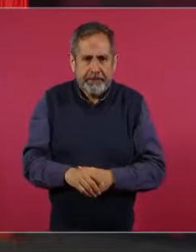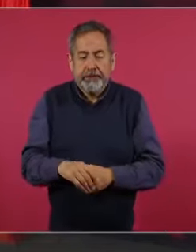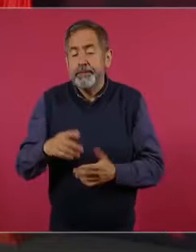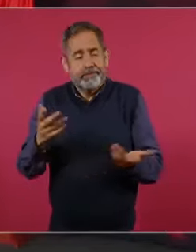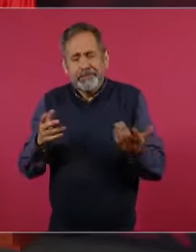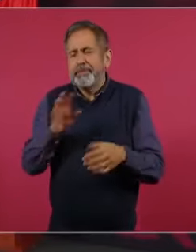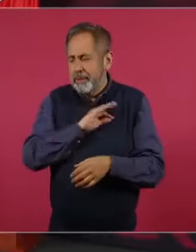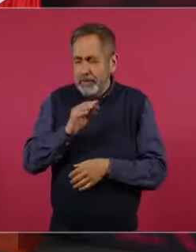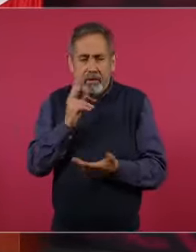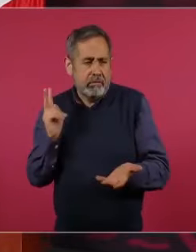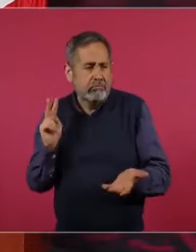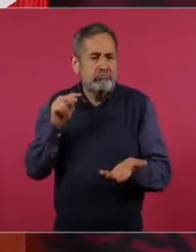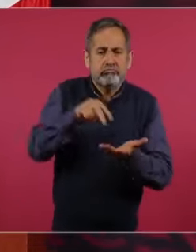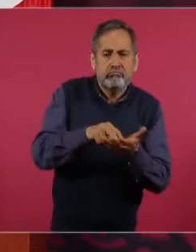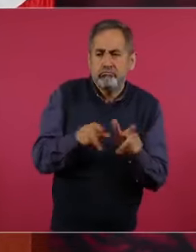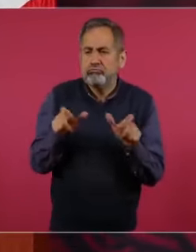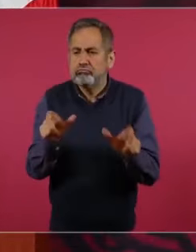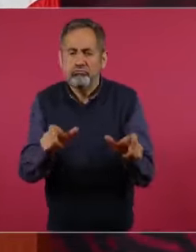presencia